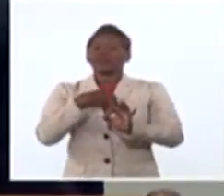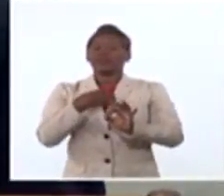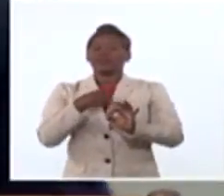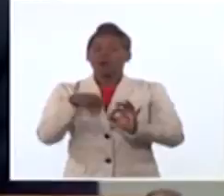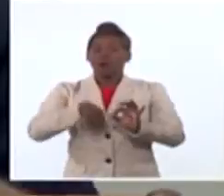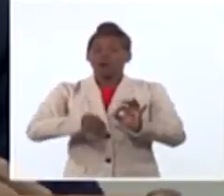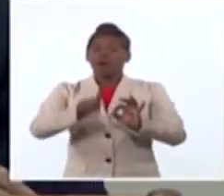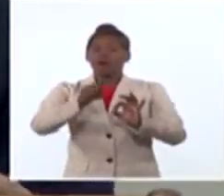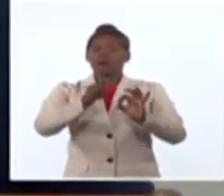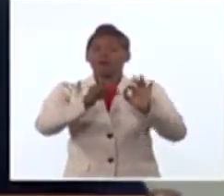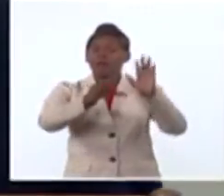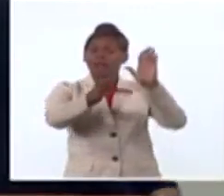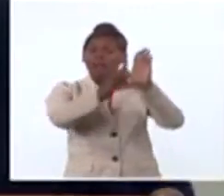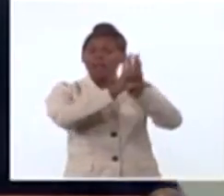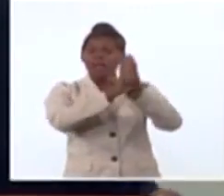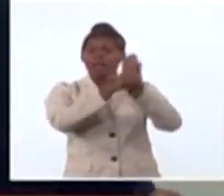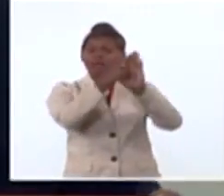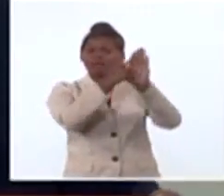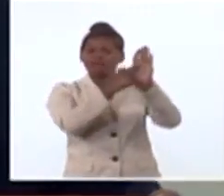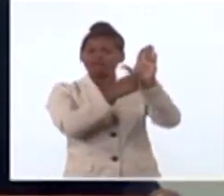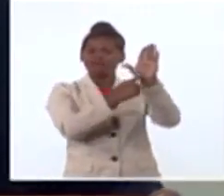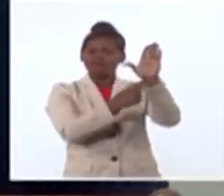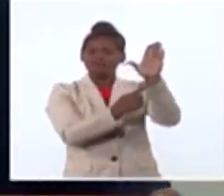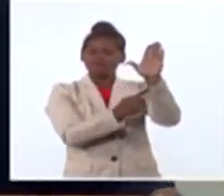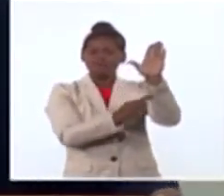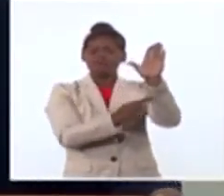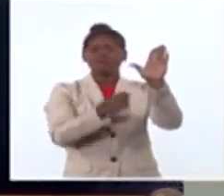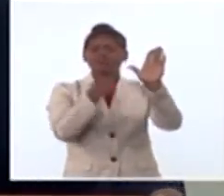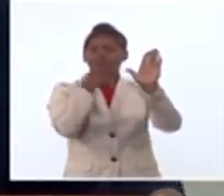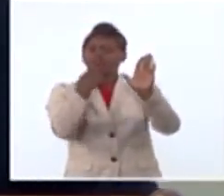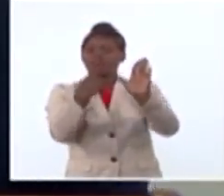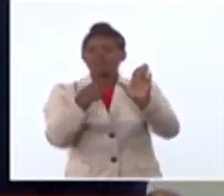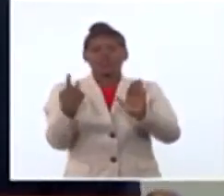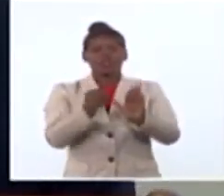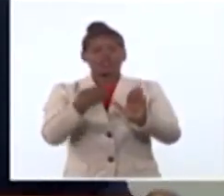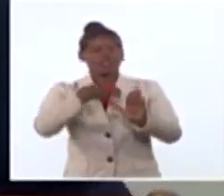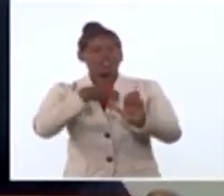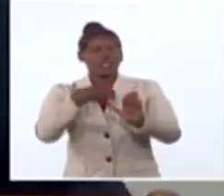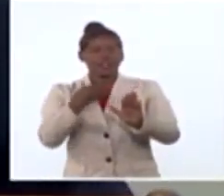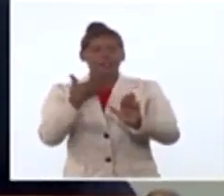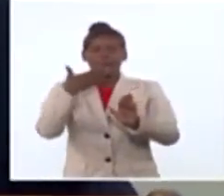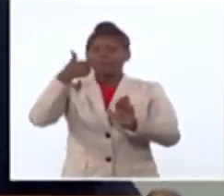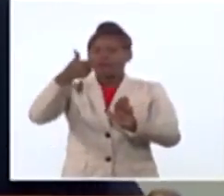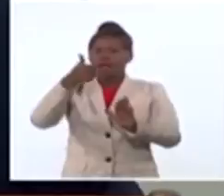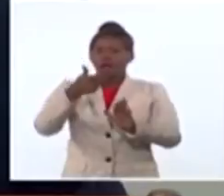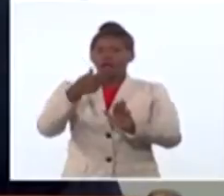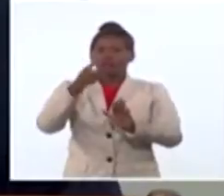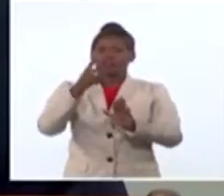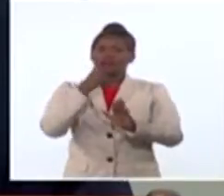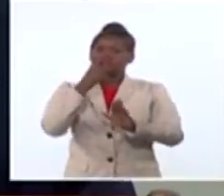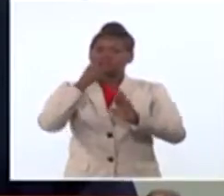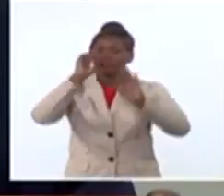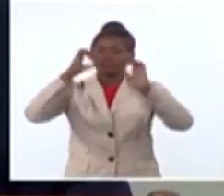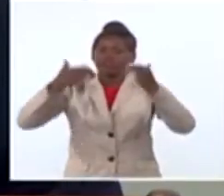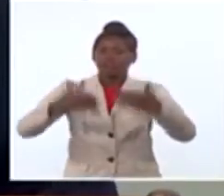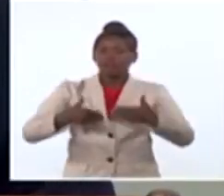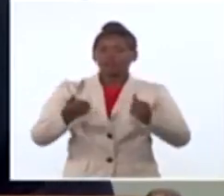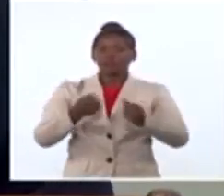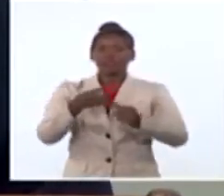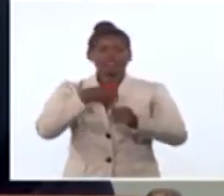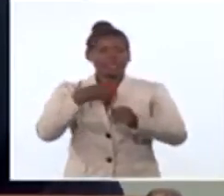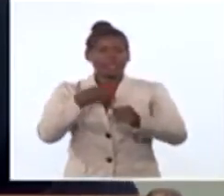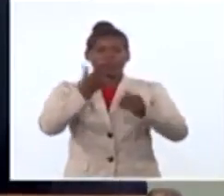han sido totalmente ineficaces, excluyentes, incumplidores de los propios contratos que firmó como